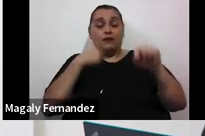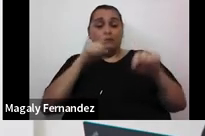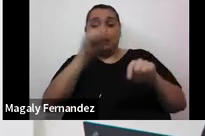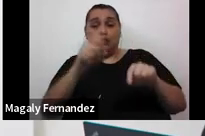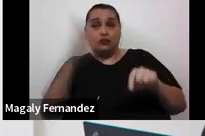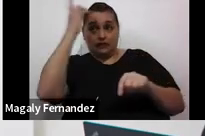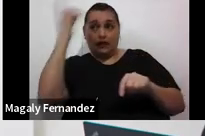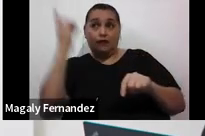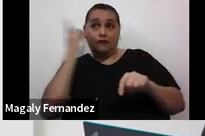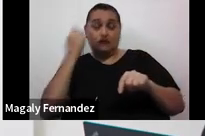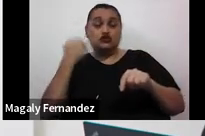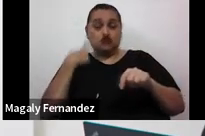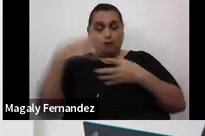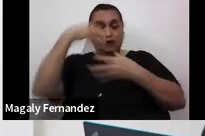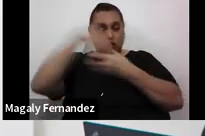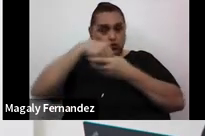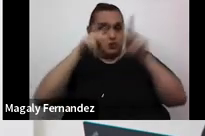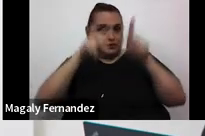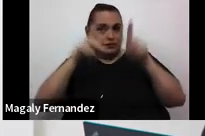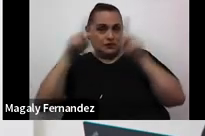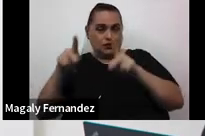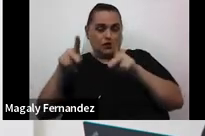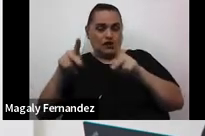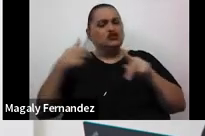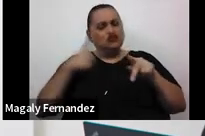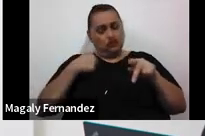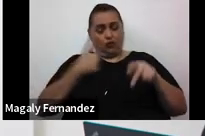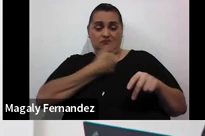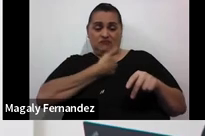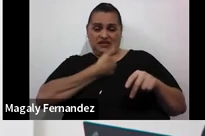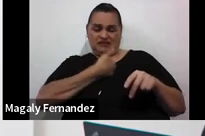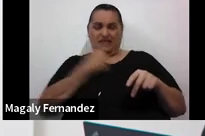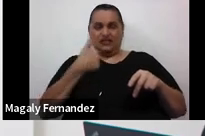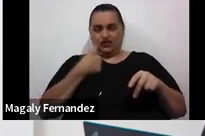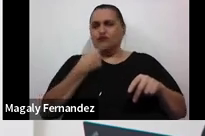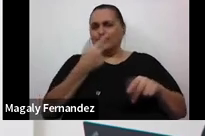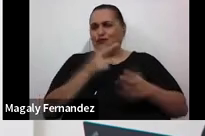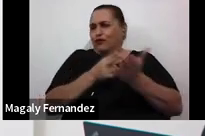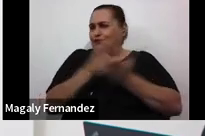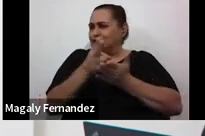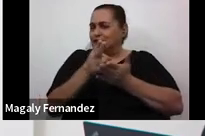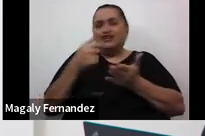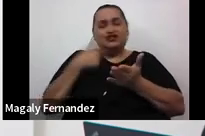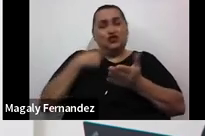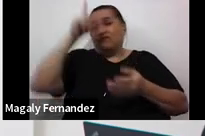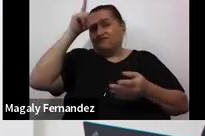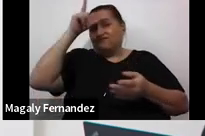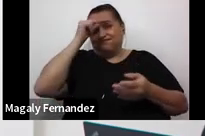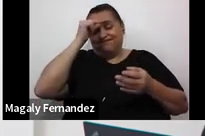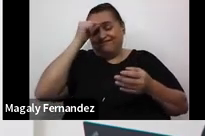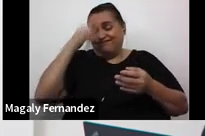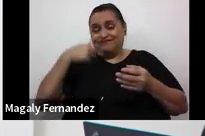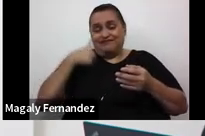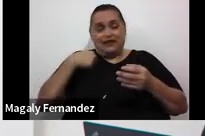yo me incluyo entre ese tipo de personas porque yo misma me confieso como una persona ignorante de mi propio